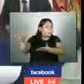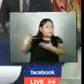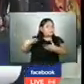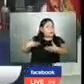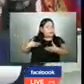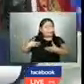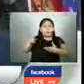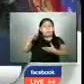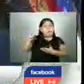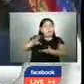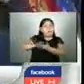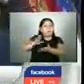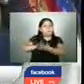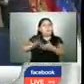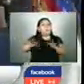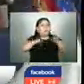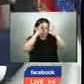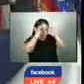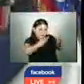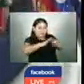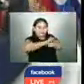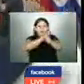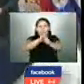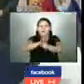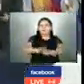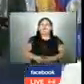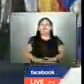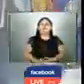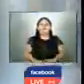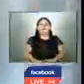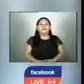para seguir atendiendo la pandemia por COVID-19.